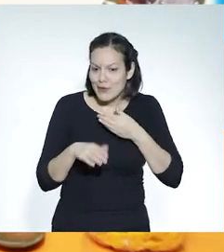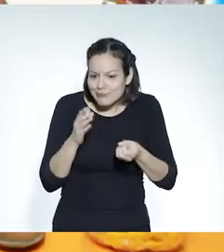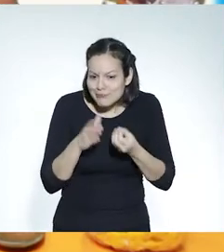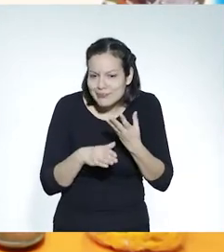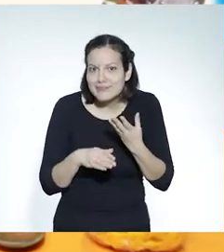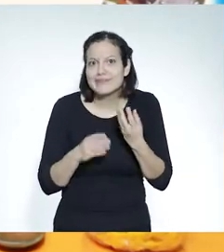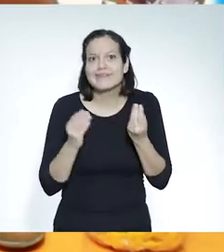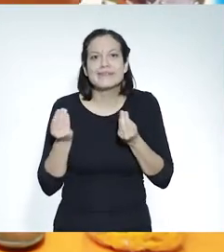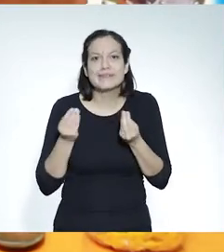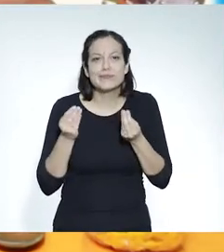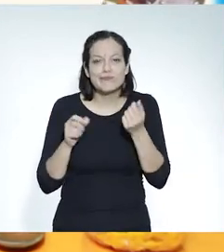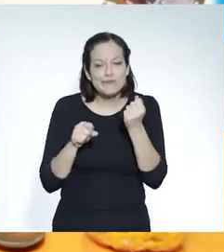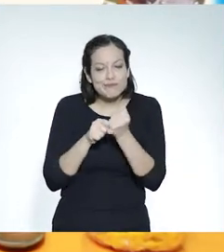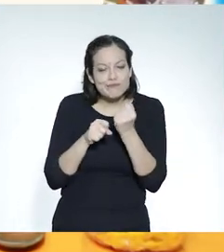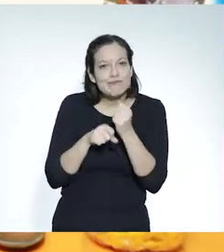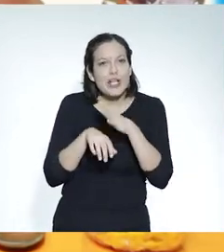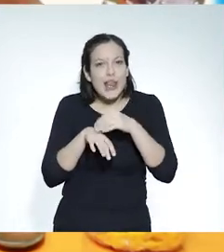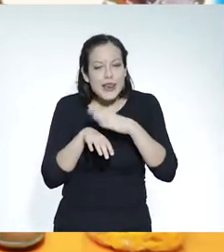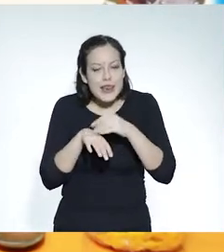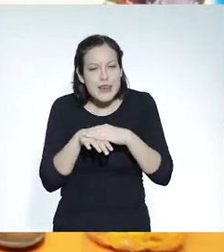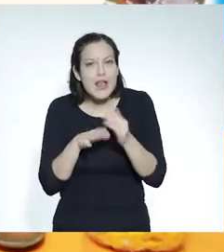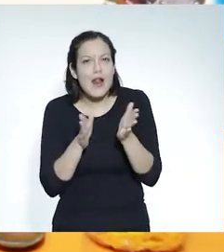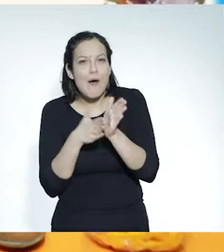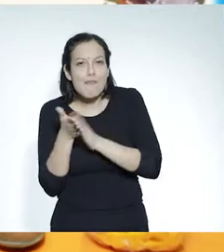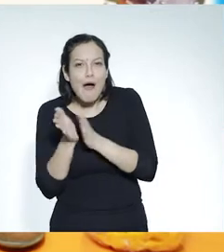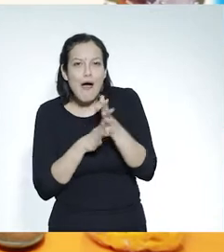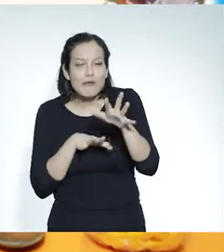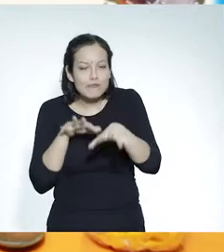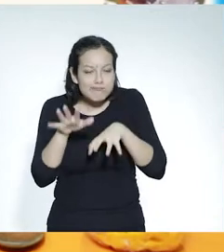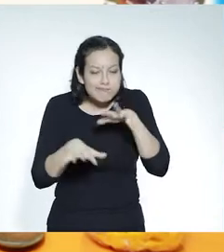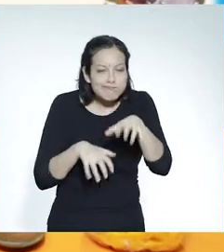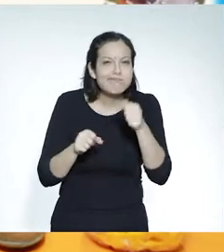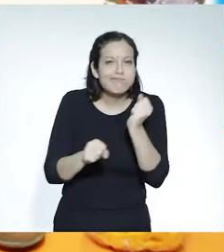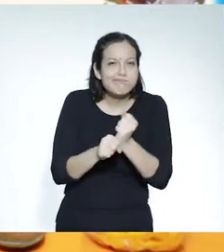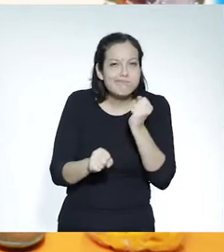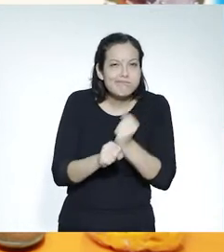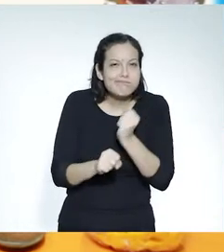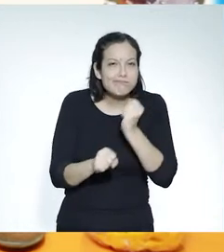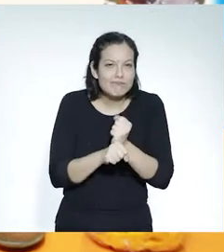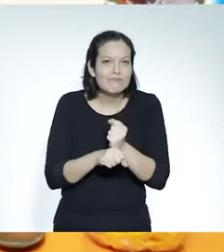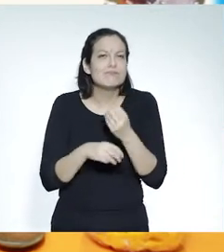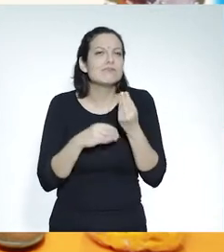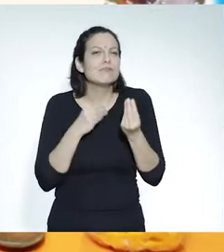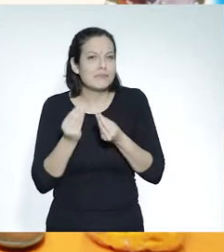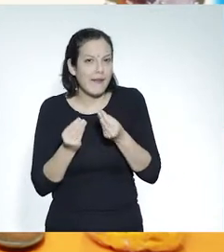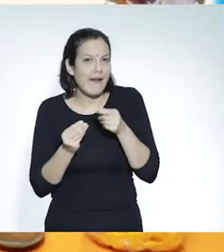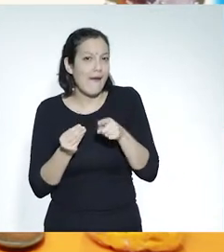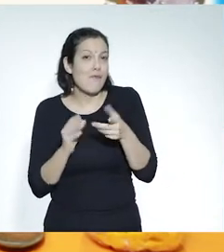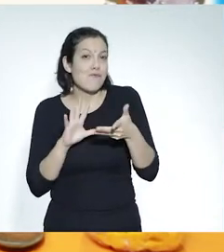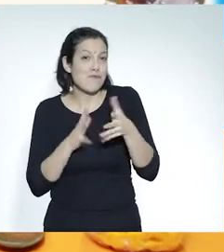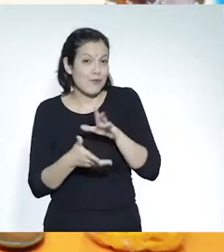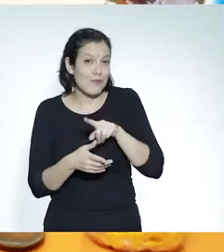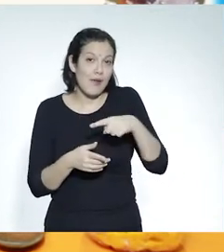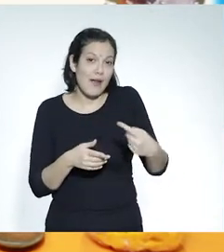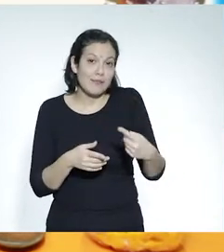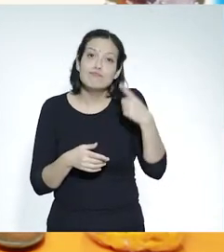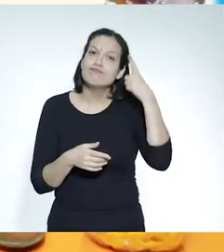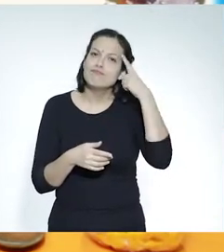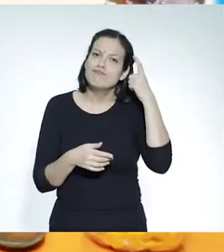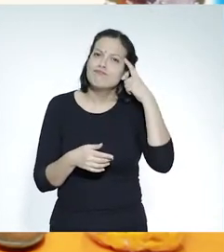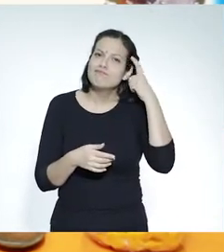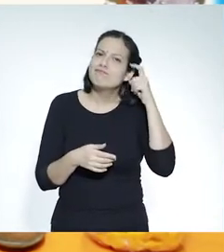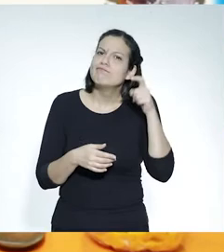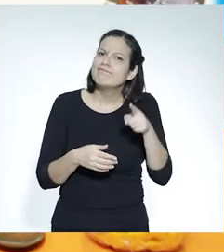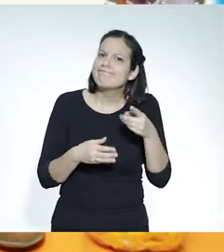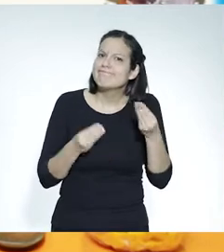¿no? Esto de trabajar ahí con la tierra, con nuestras manos. Porque es otra forma de de